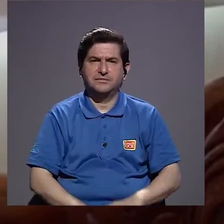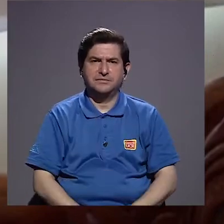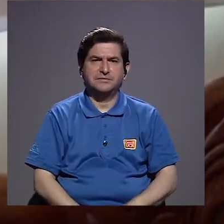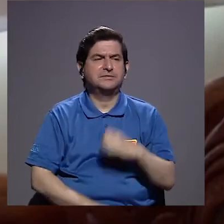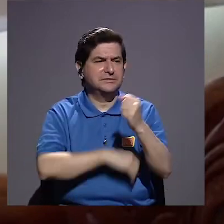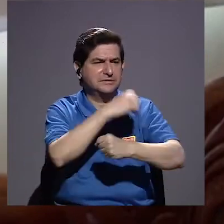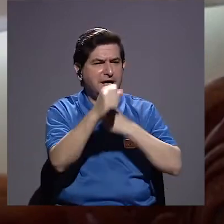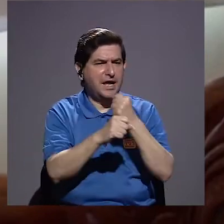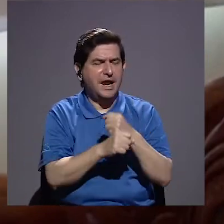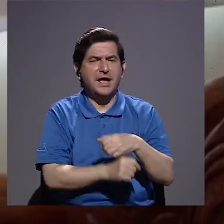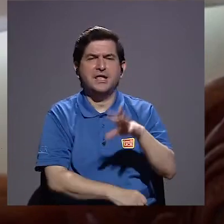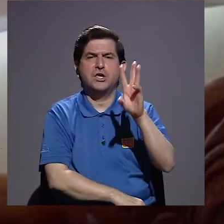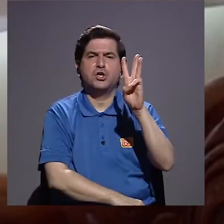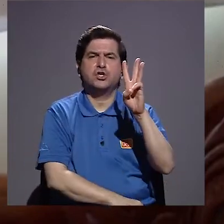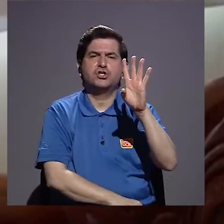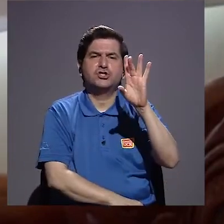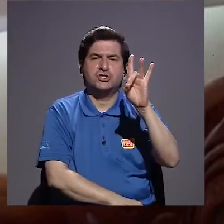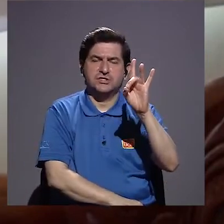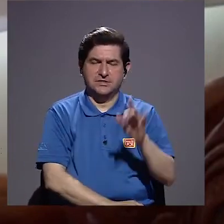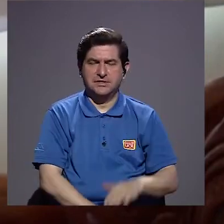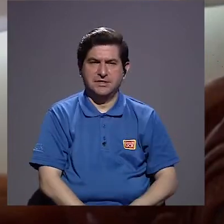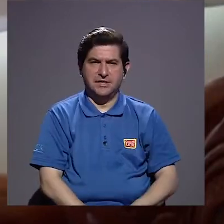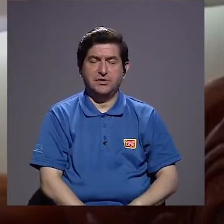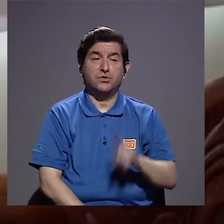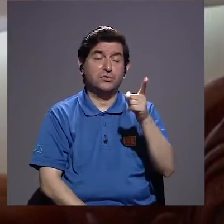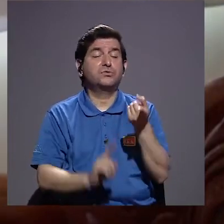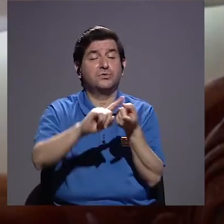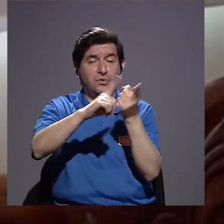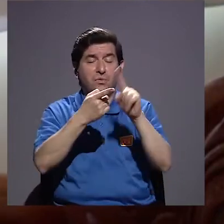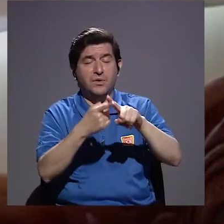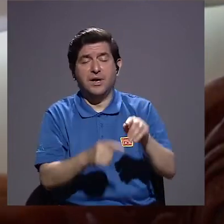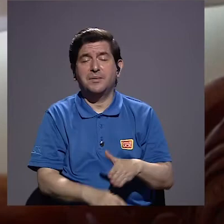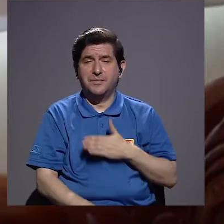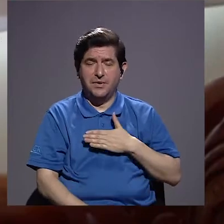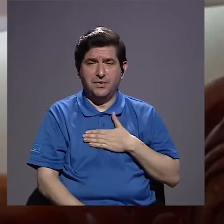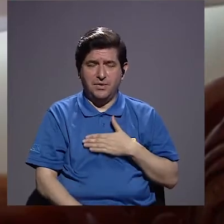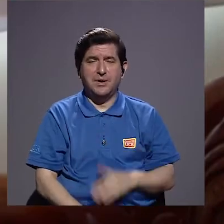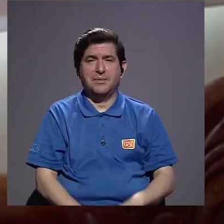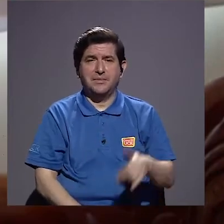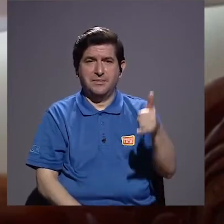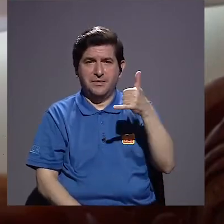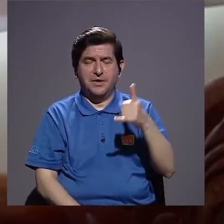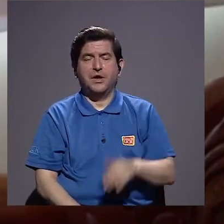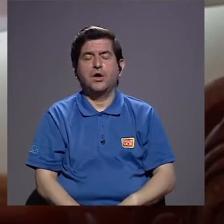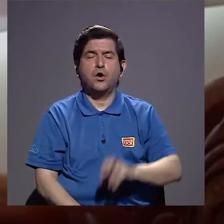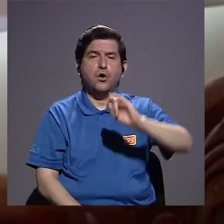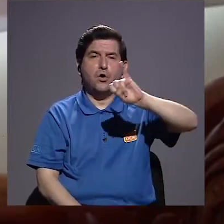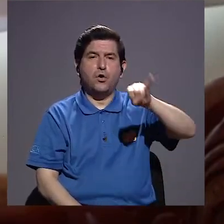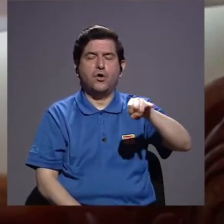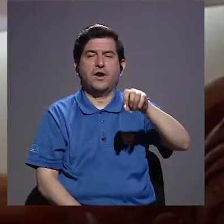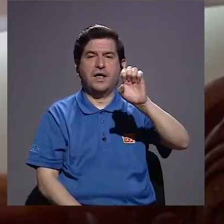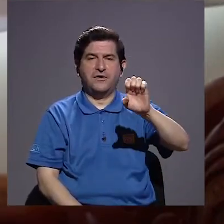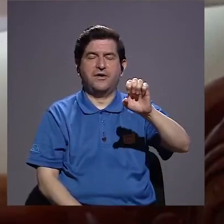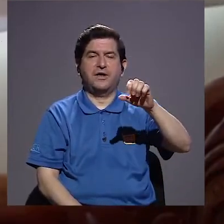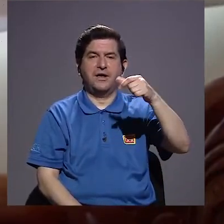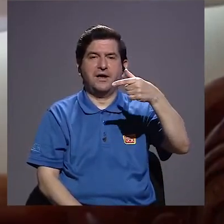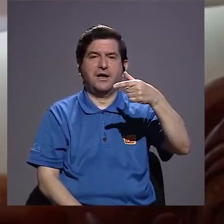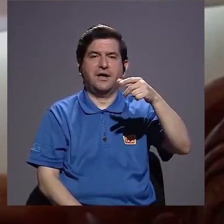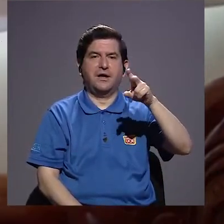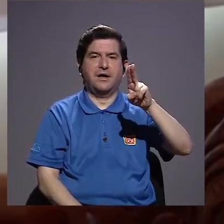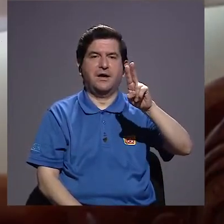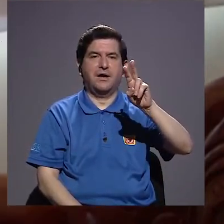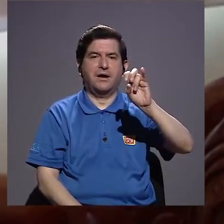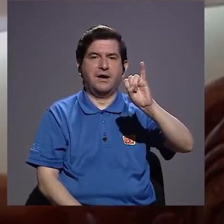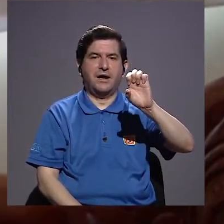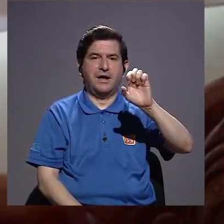fue en el año 68, me llamó un querido amigo, el doctor Jorge Enrique Galler, para que